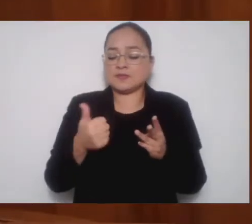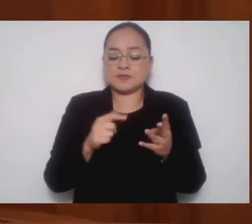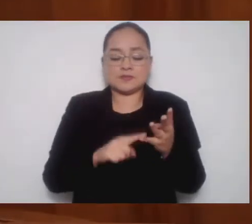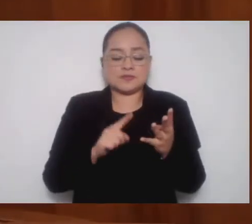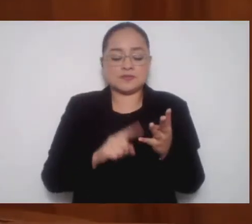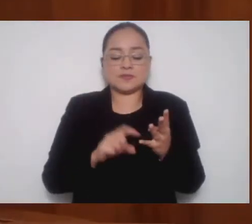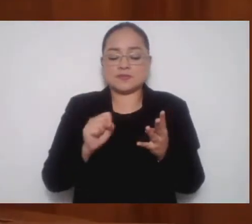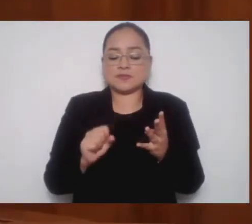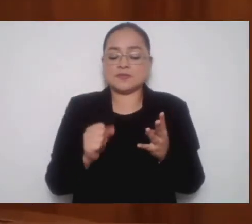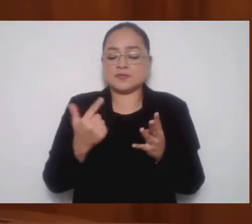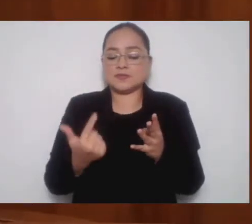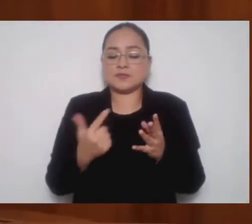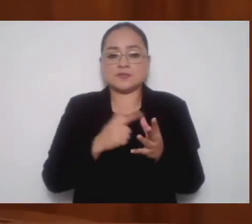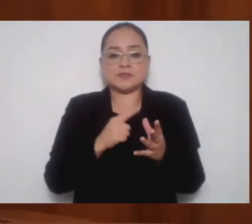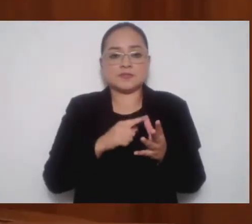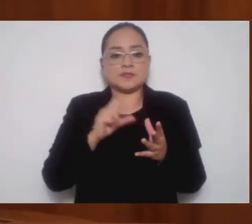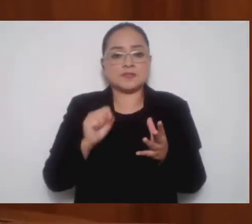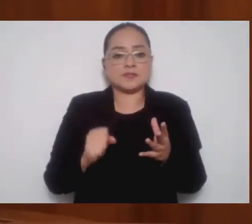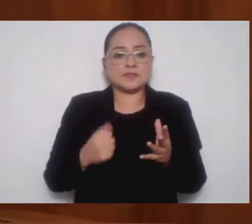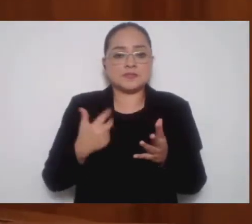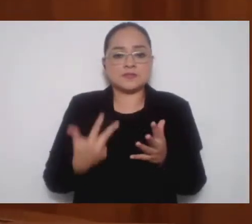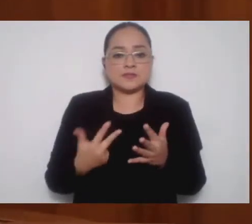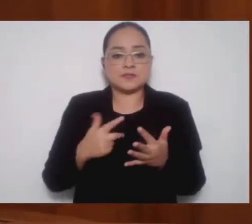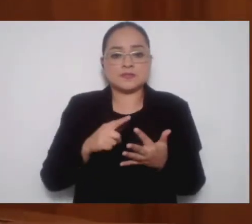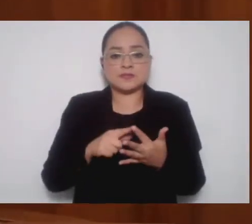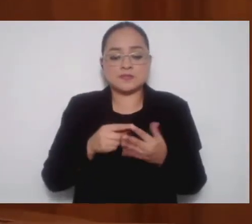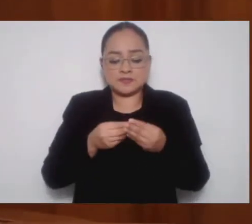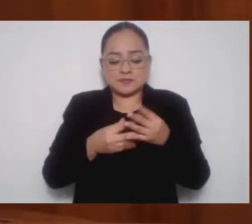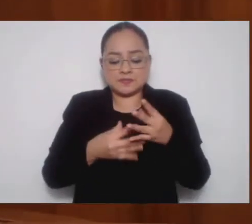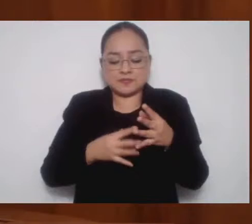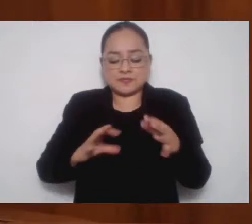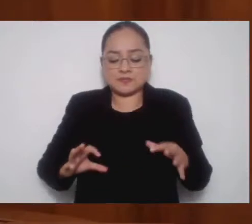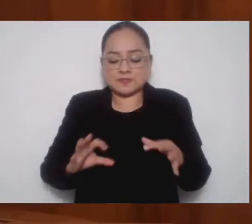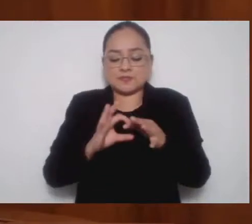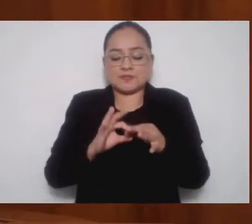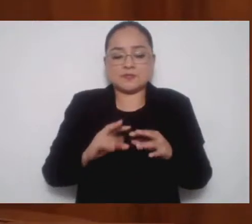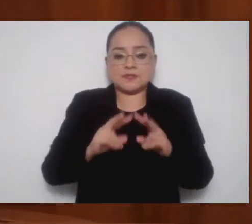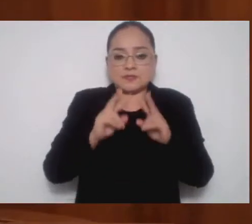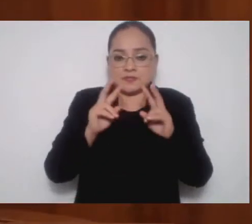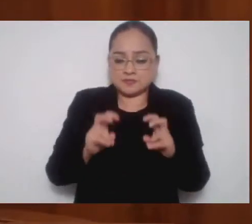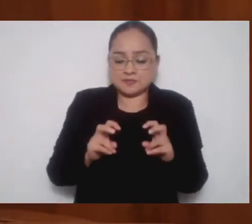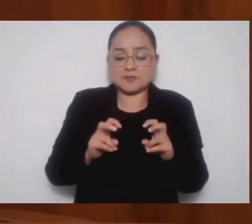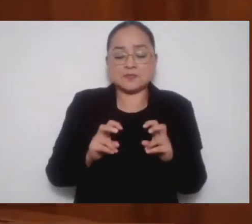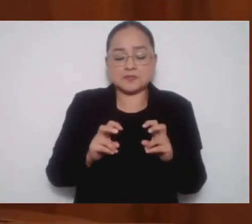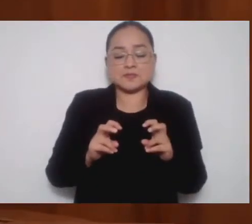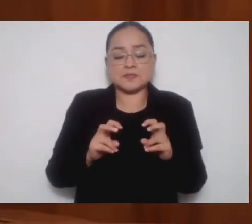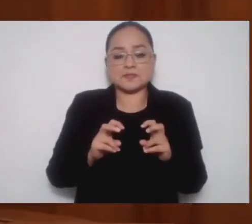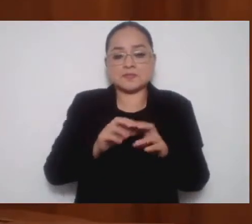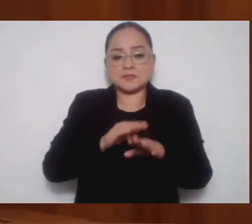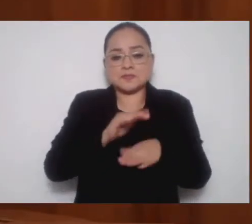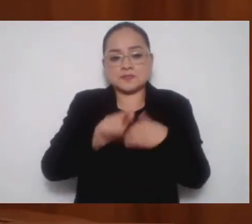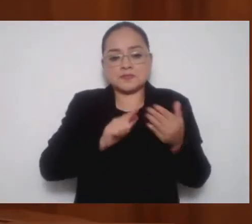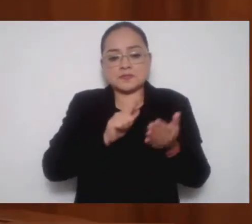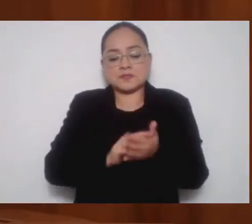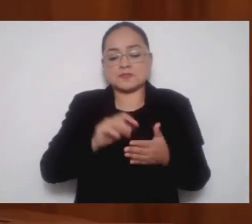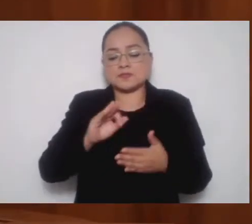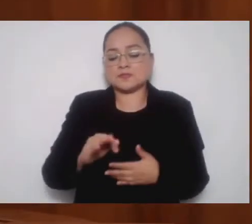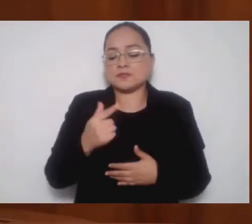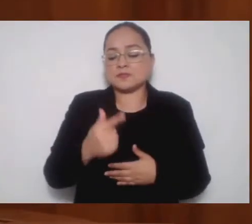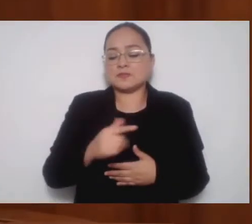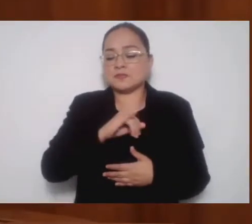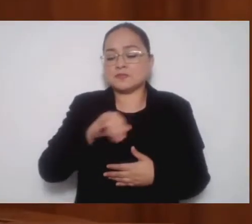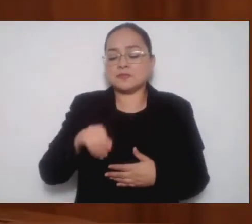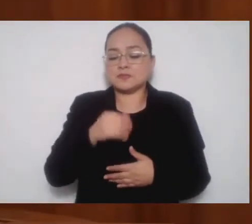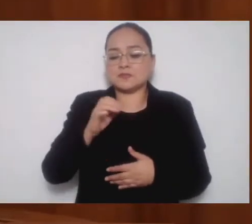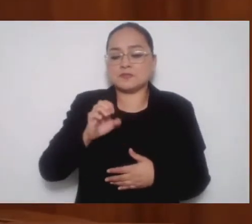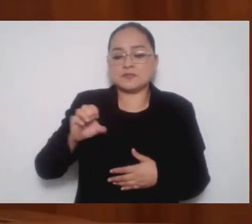66, 67, 68 y demás relativos y aplicables de la Ley de la Fiscalía